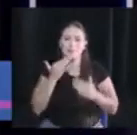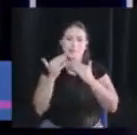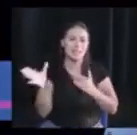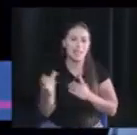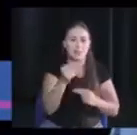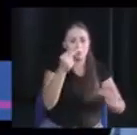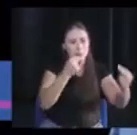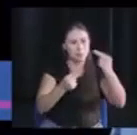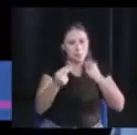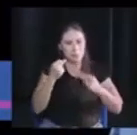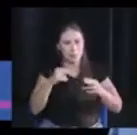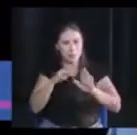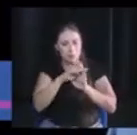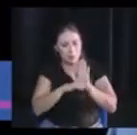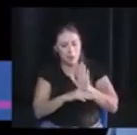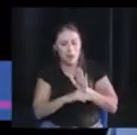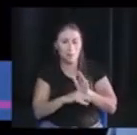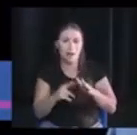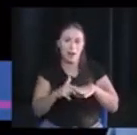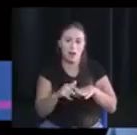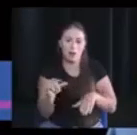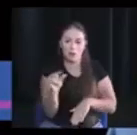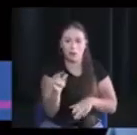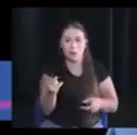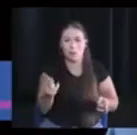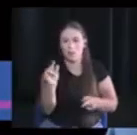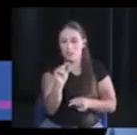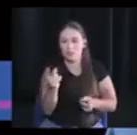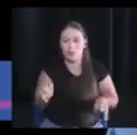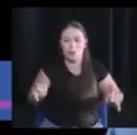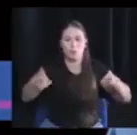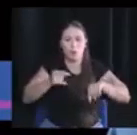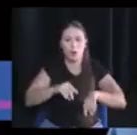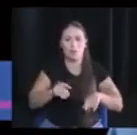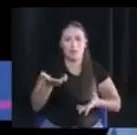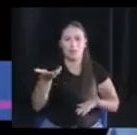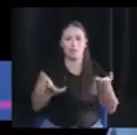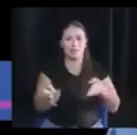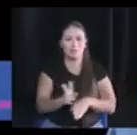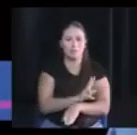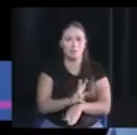y todas los que nos están mirando. Vamos a un corte y enseguida volvemos con más Legítima Defensa.